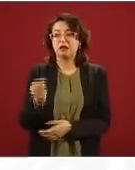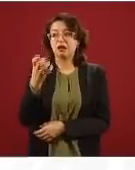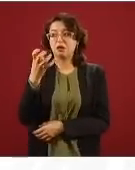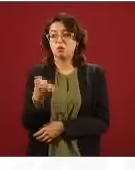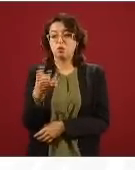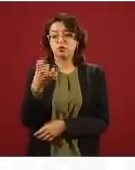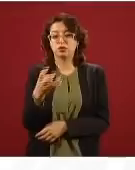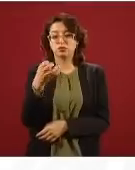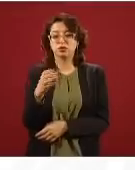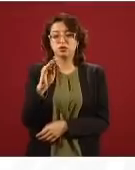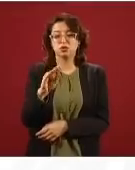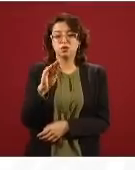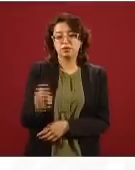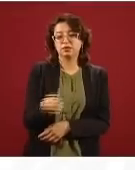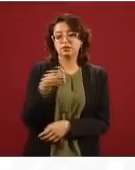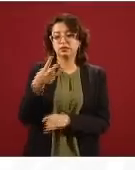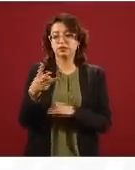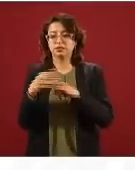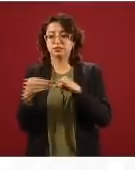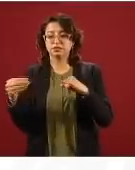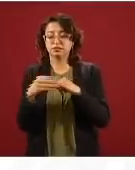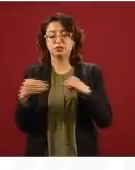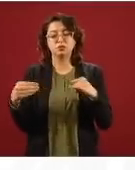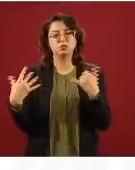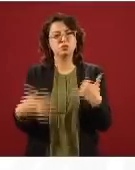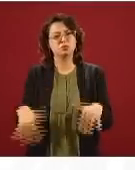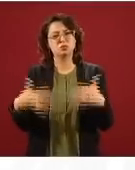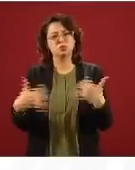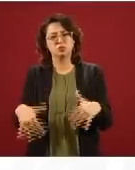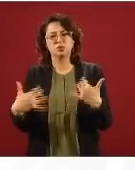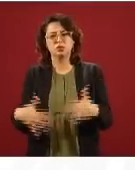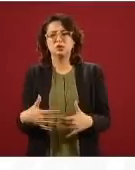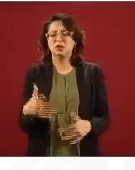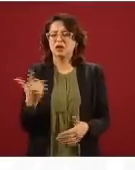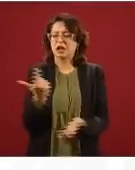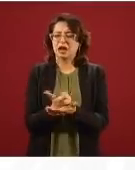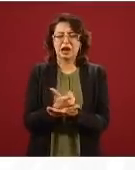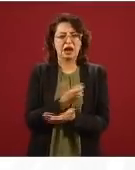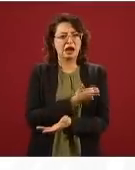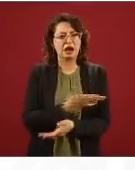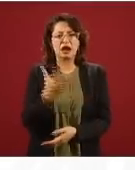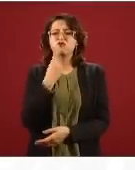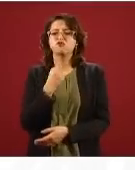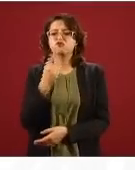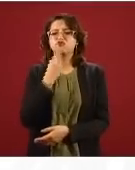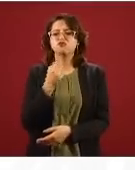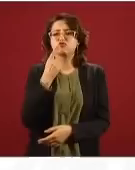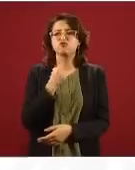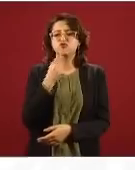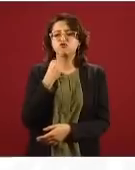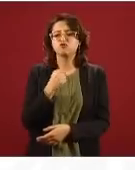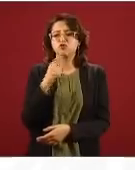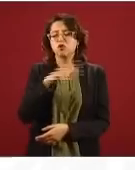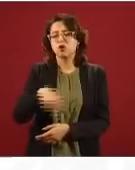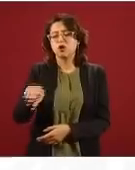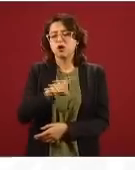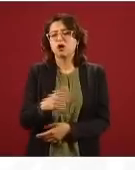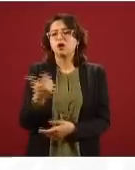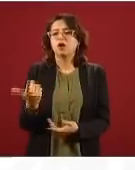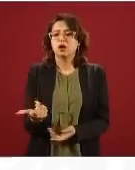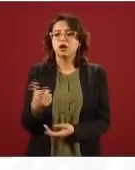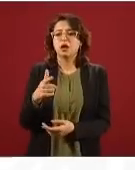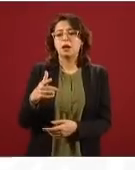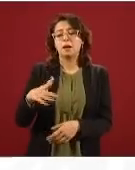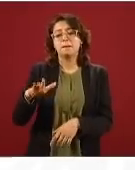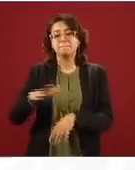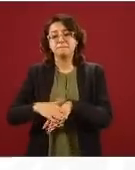4 pesos 93 centavos y es mega margen si lo comparamos con los 96 centavos de margen que tiene